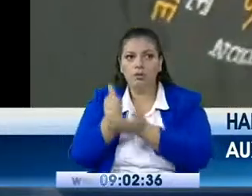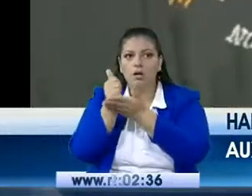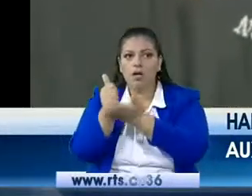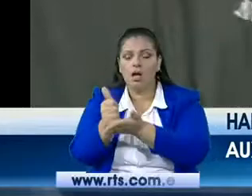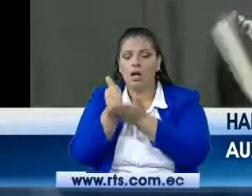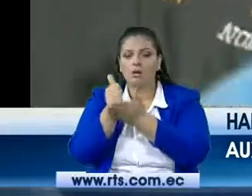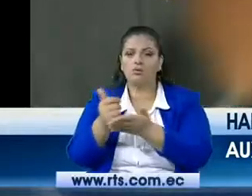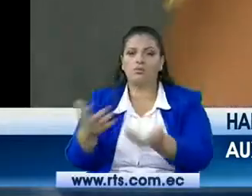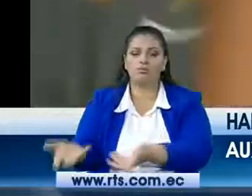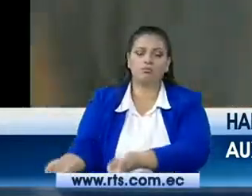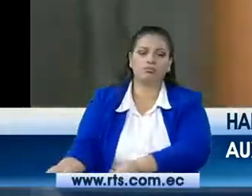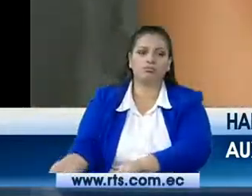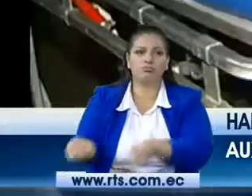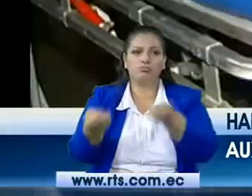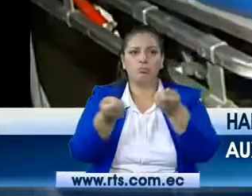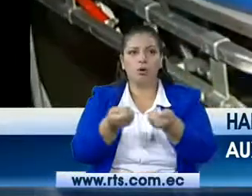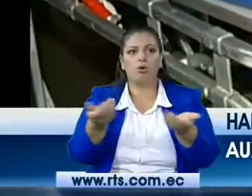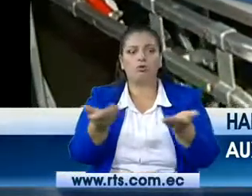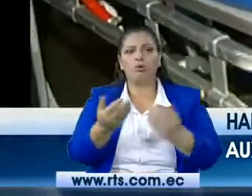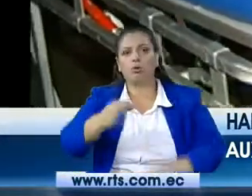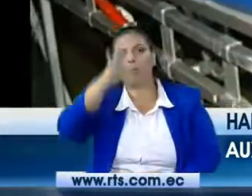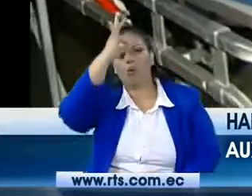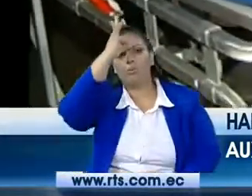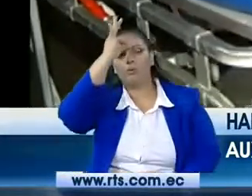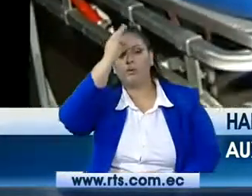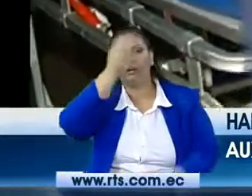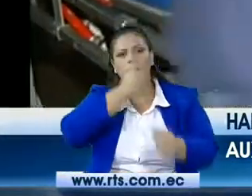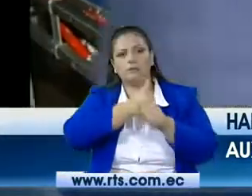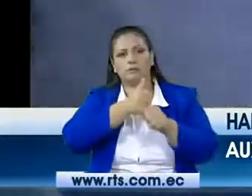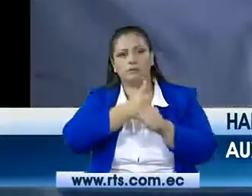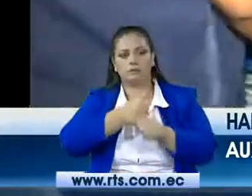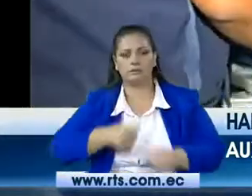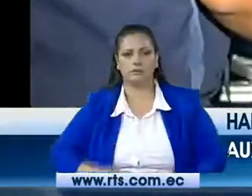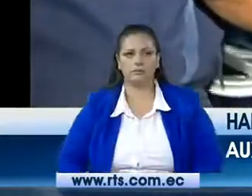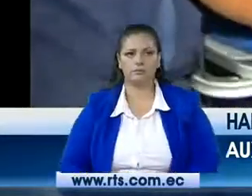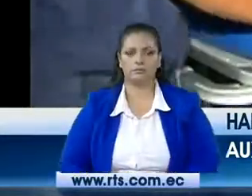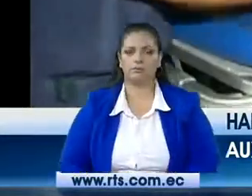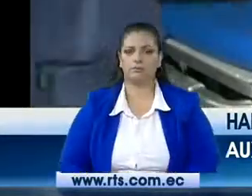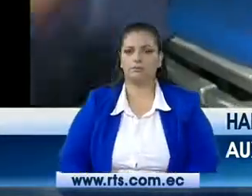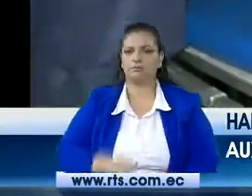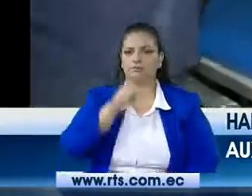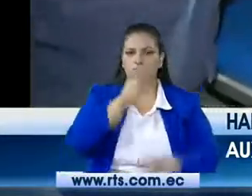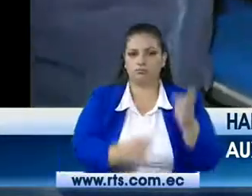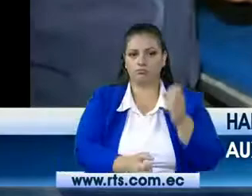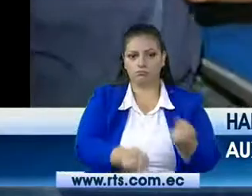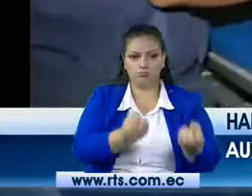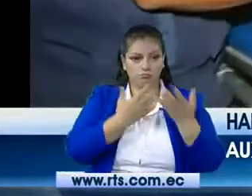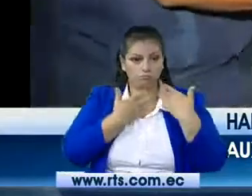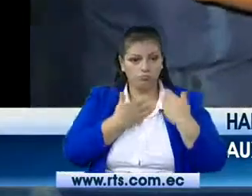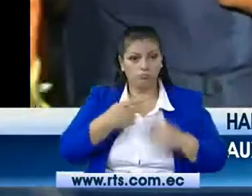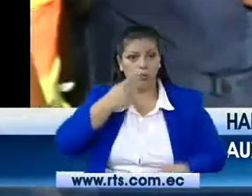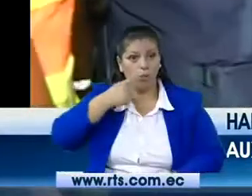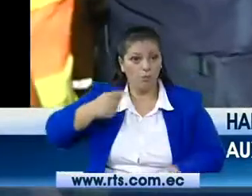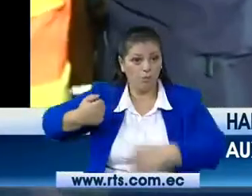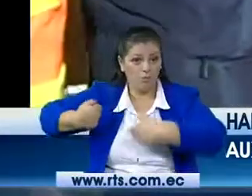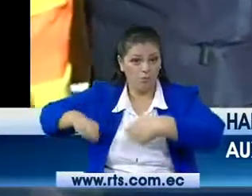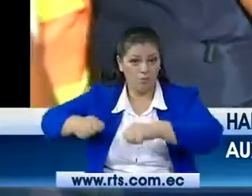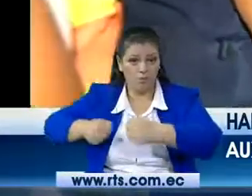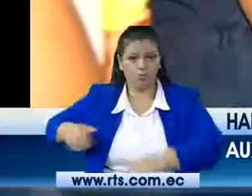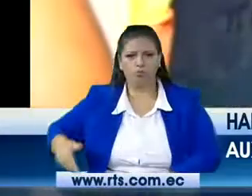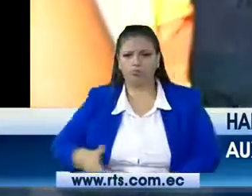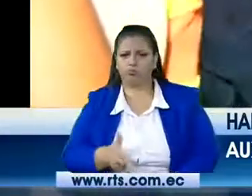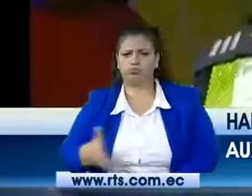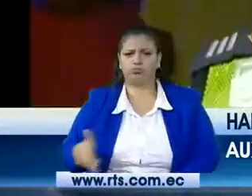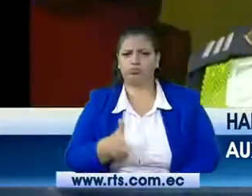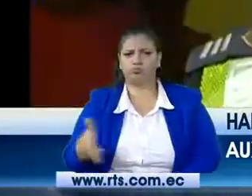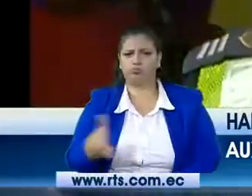luego trasladarlo al hospital más cercano. Por versiones de moradores conocemos que un motociclista al cruzar la